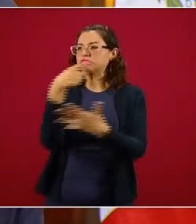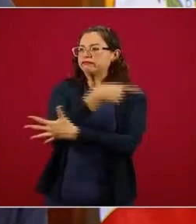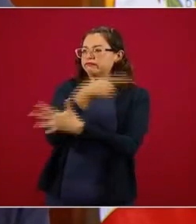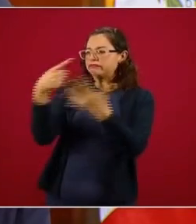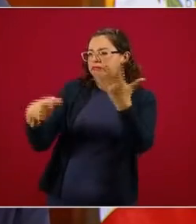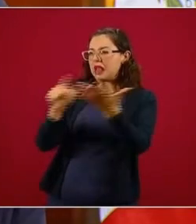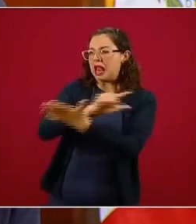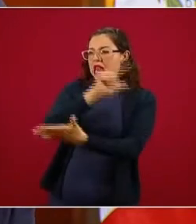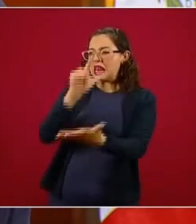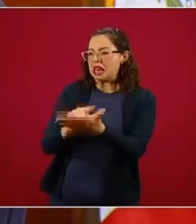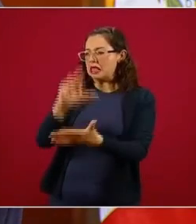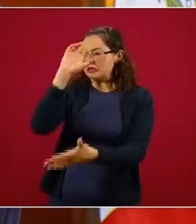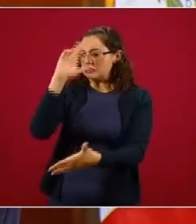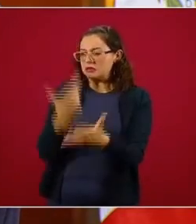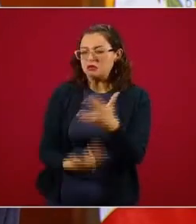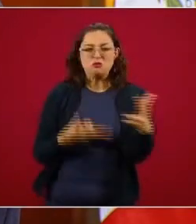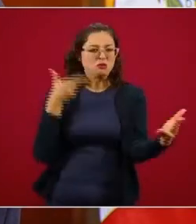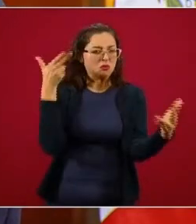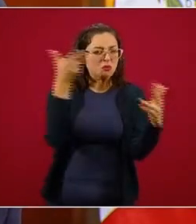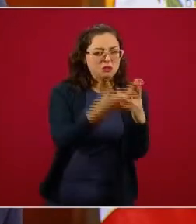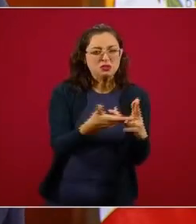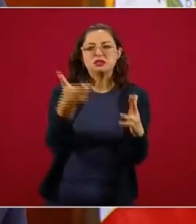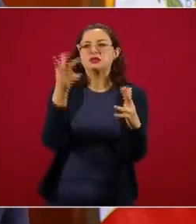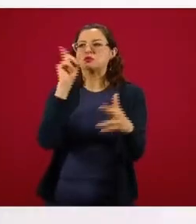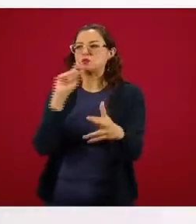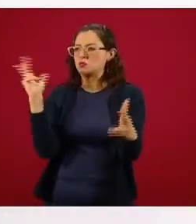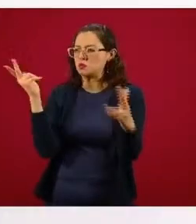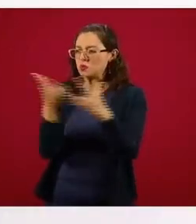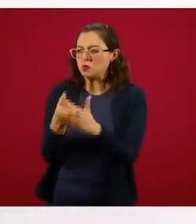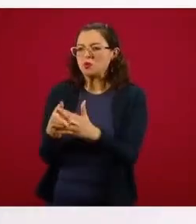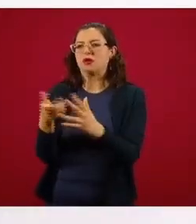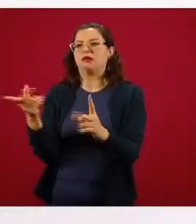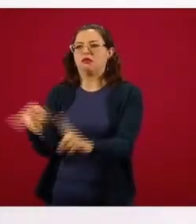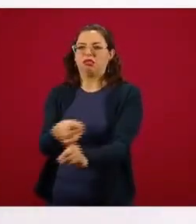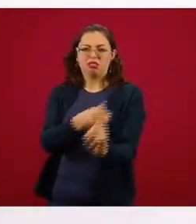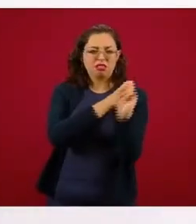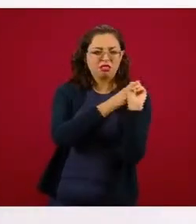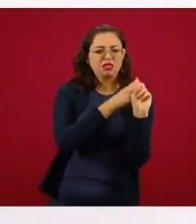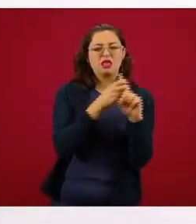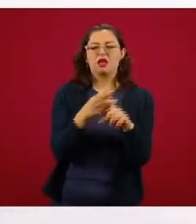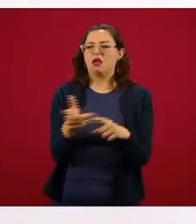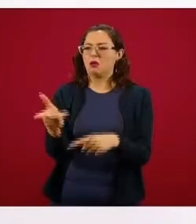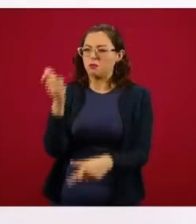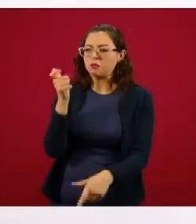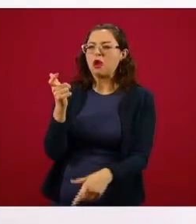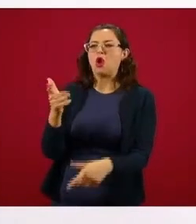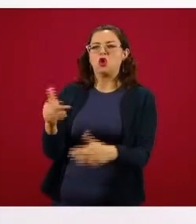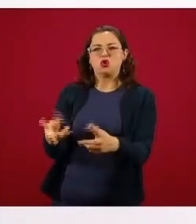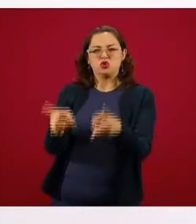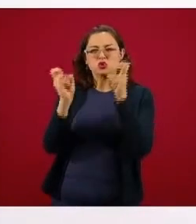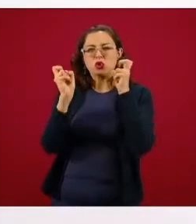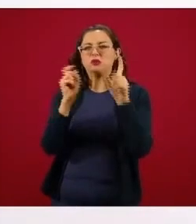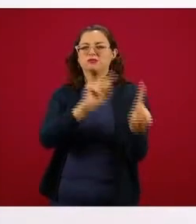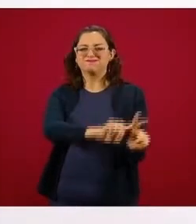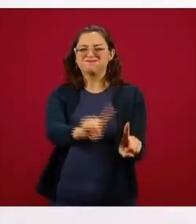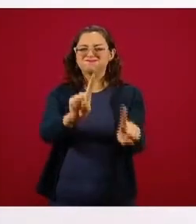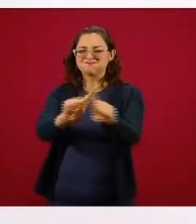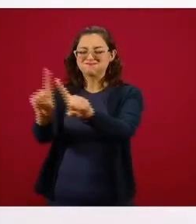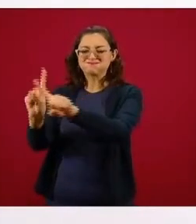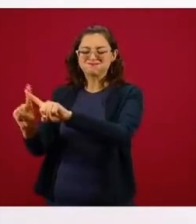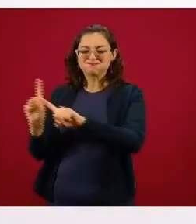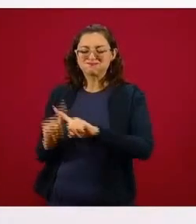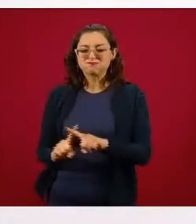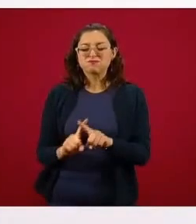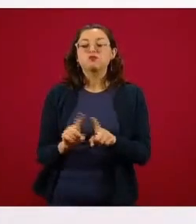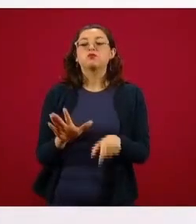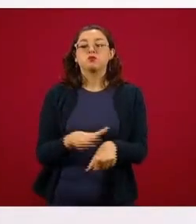que se cometen: homicidios, feminicidios, secuestros, asaltos, robos y otros agravios,